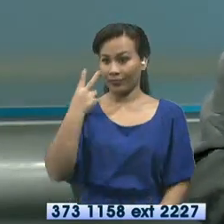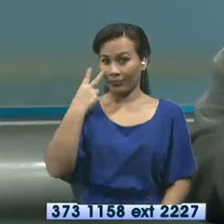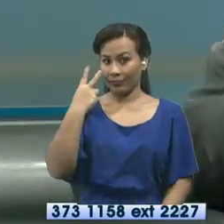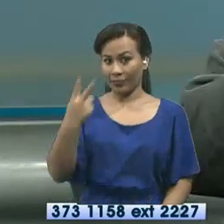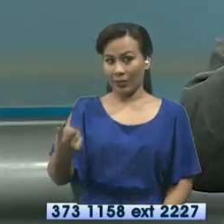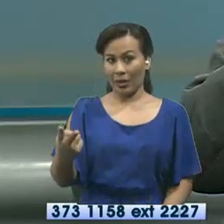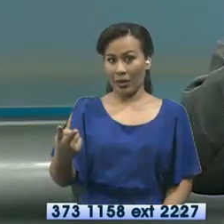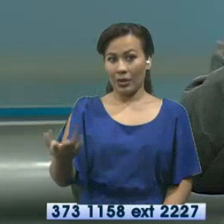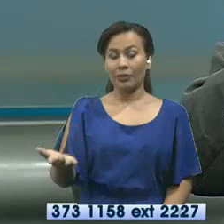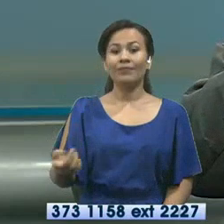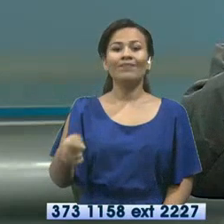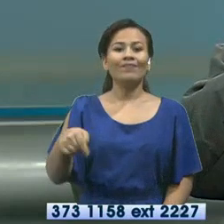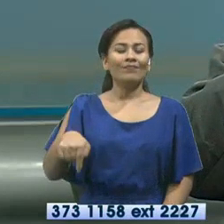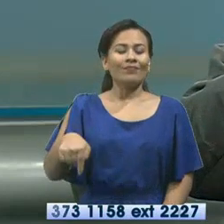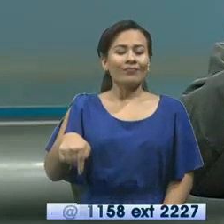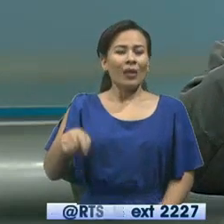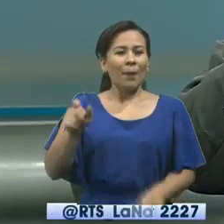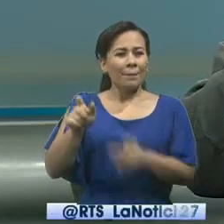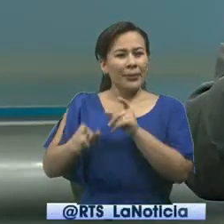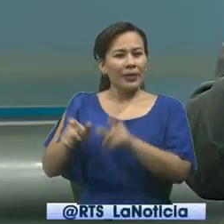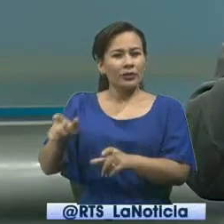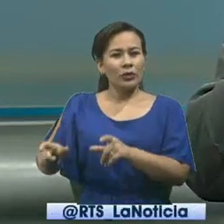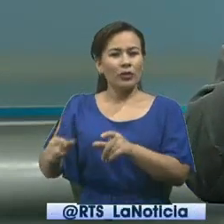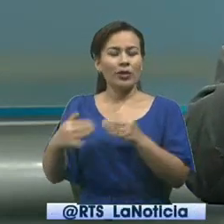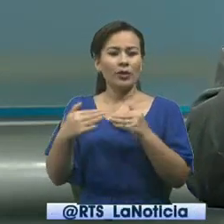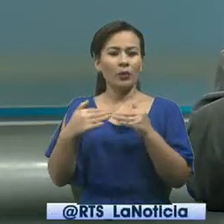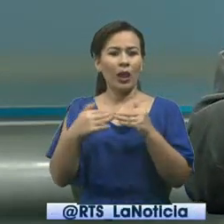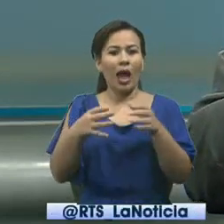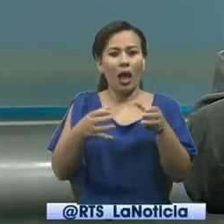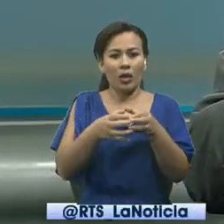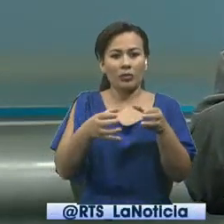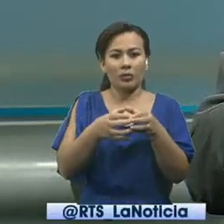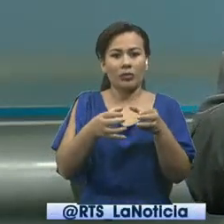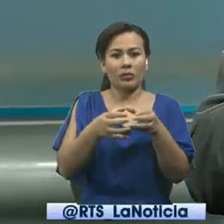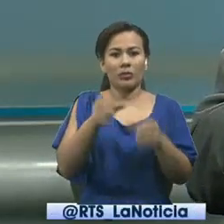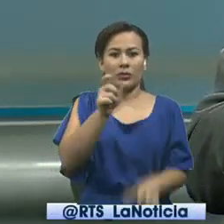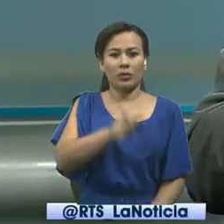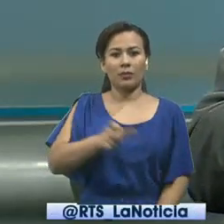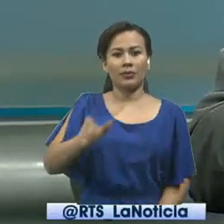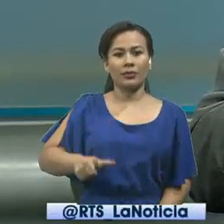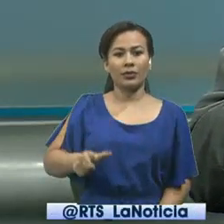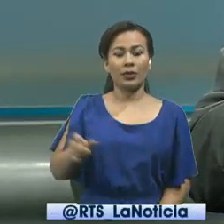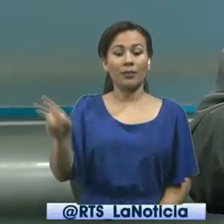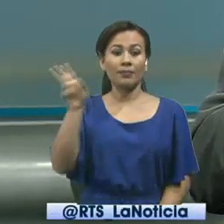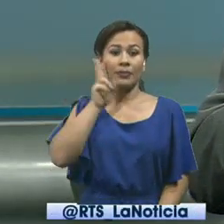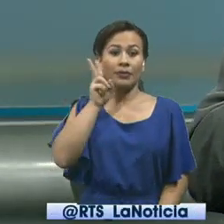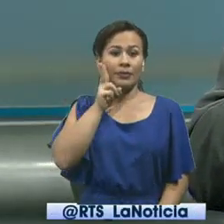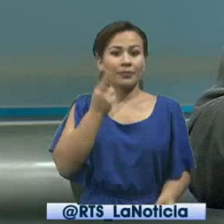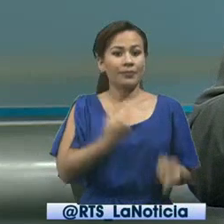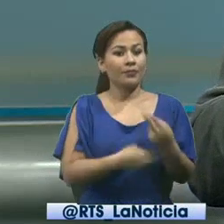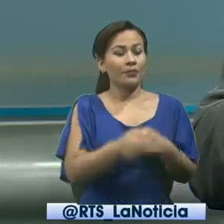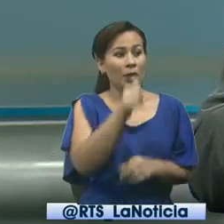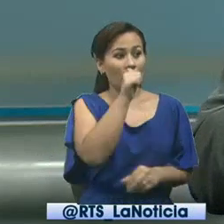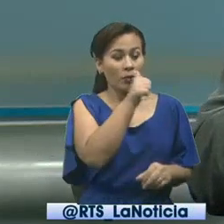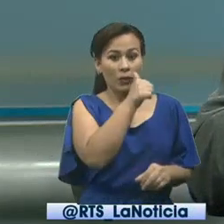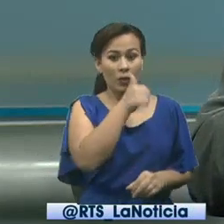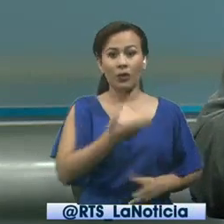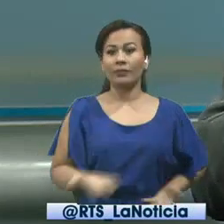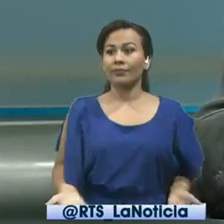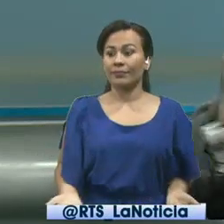estas bandas, esta red que se puede presentar de narcotraficantes o de